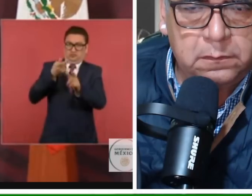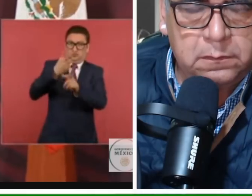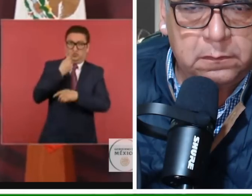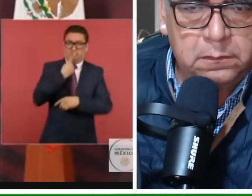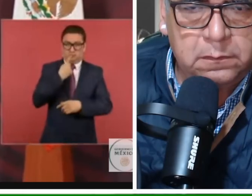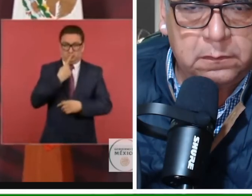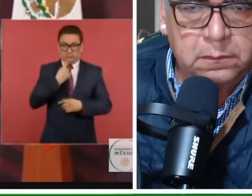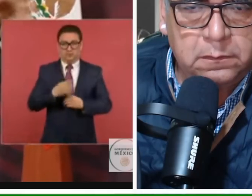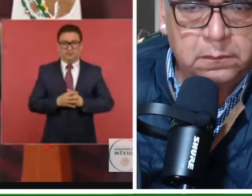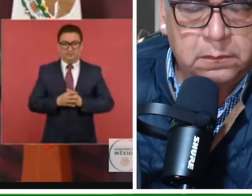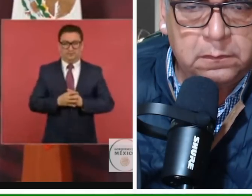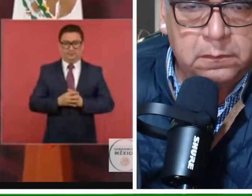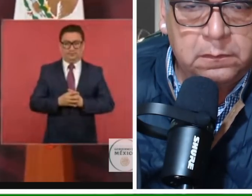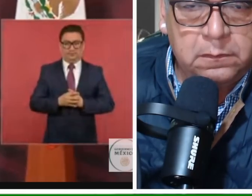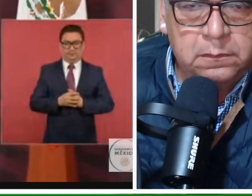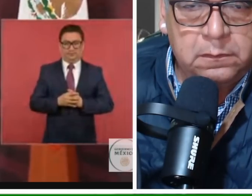Y